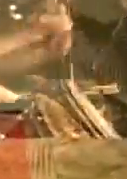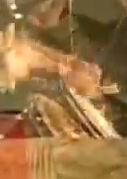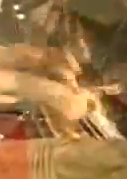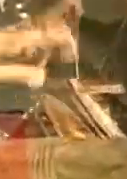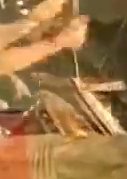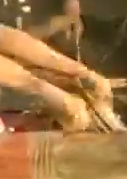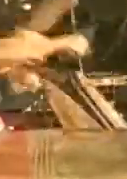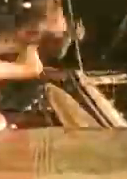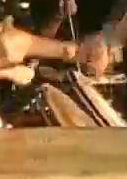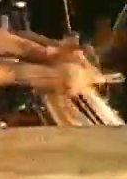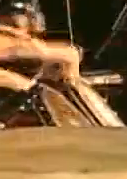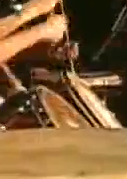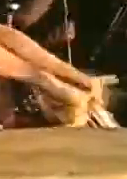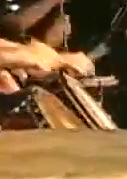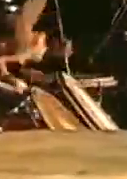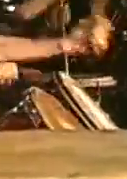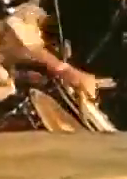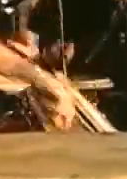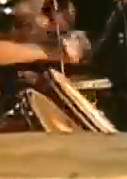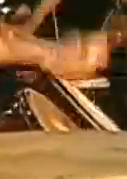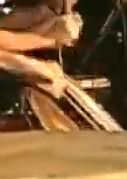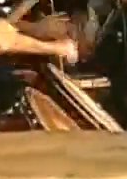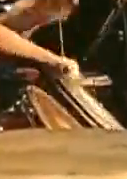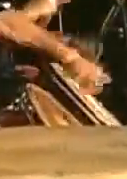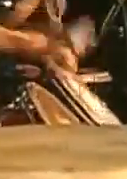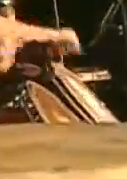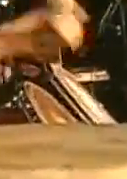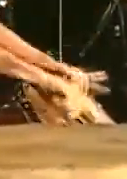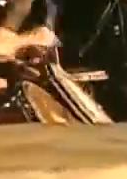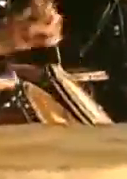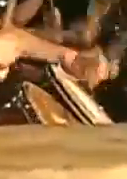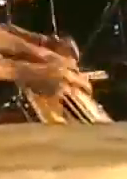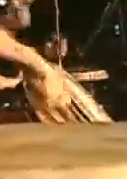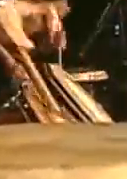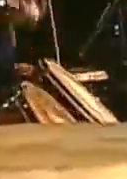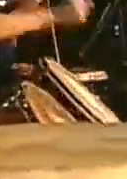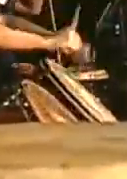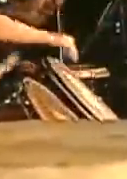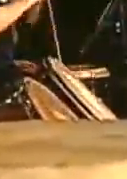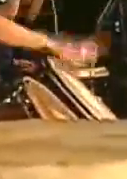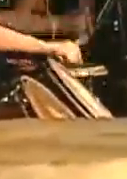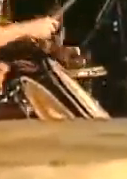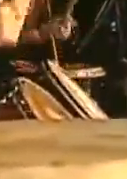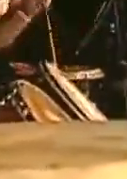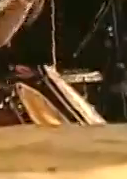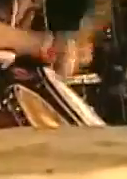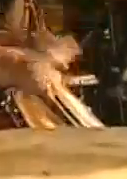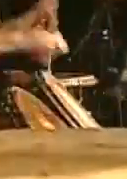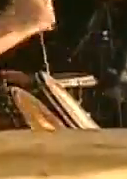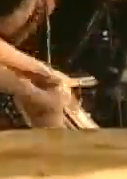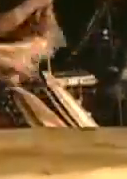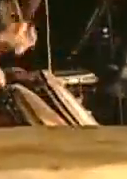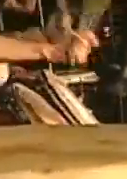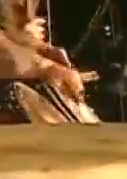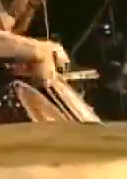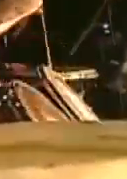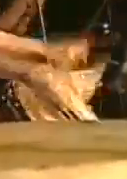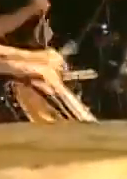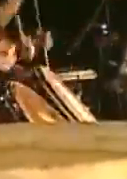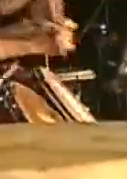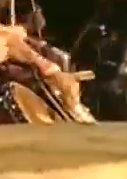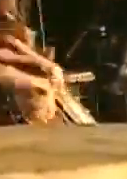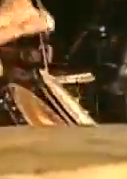que era muy populachera. Te lavaban en ponchera y 3 brochazos te daban. Luis el perro pelaba